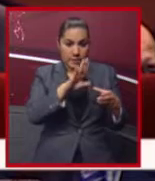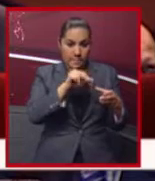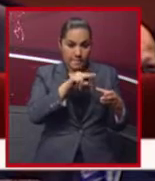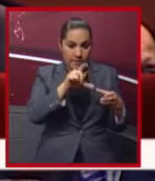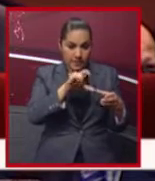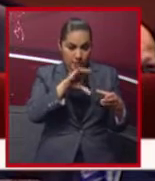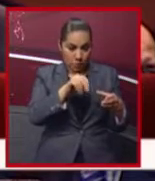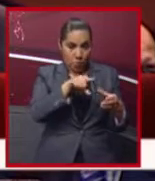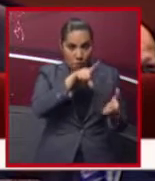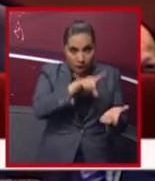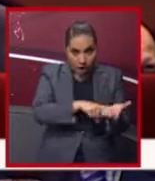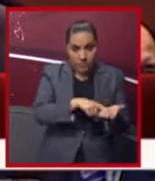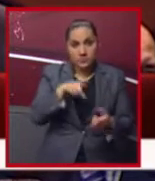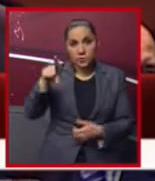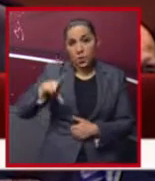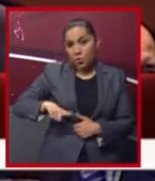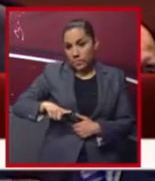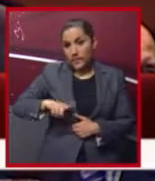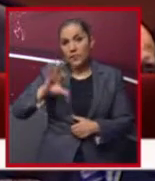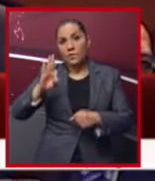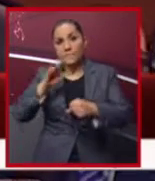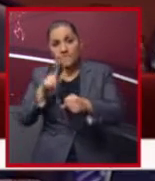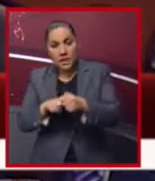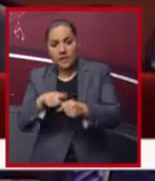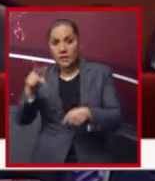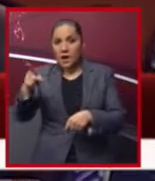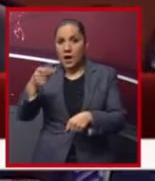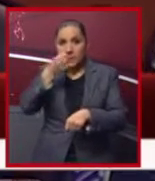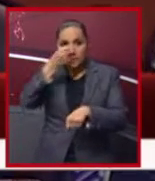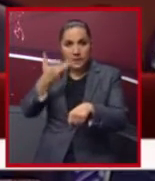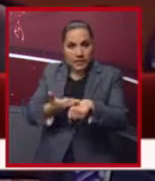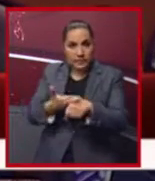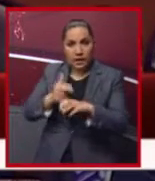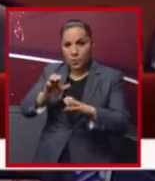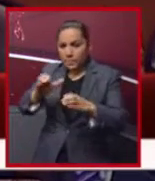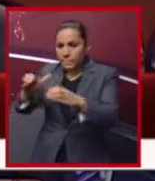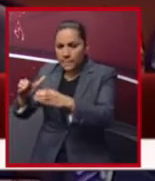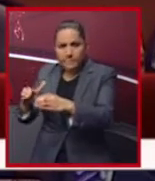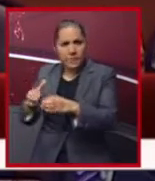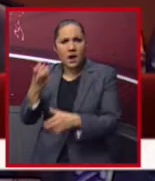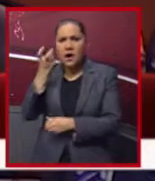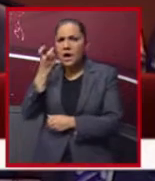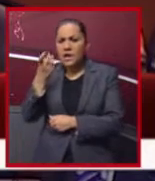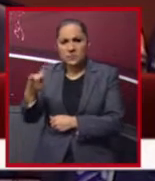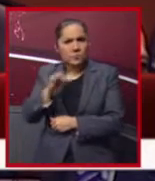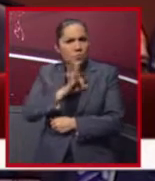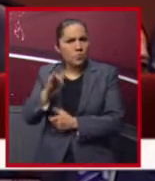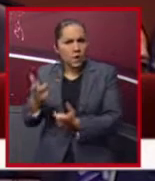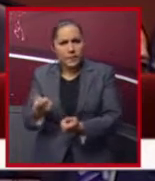del gobierno federal, cualquier secretaría de Estado, le da esa